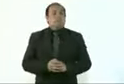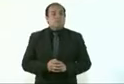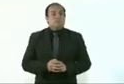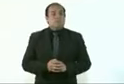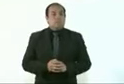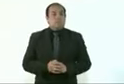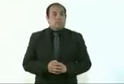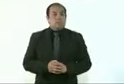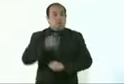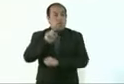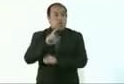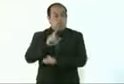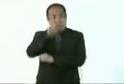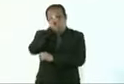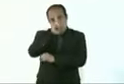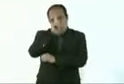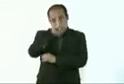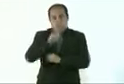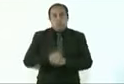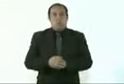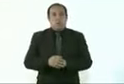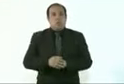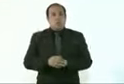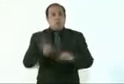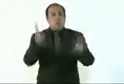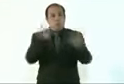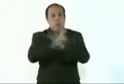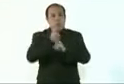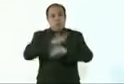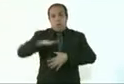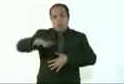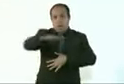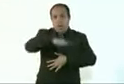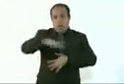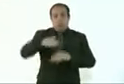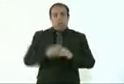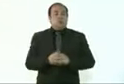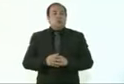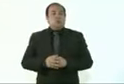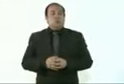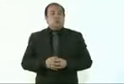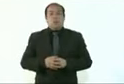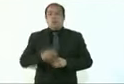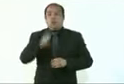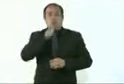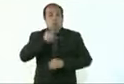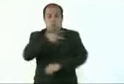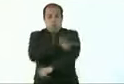la recomendación de ventilar los espacios. Si no se han vacunado,